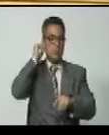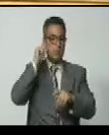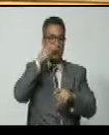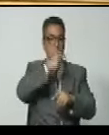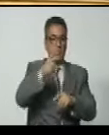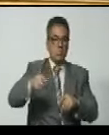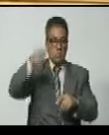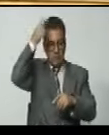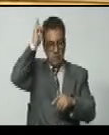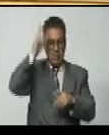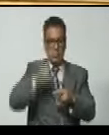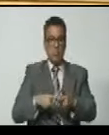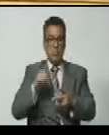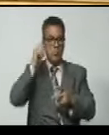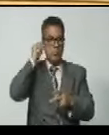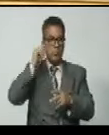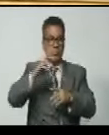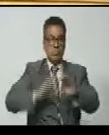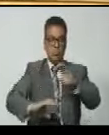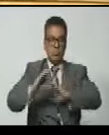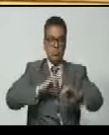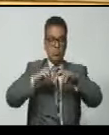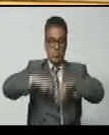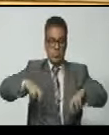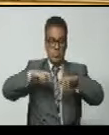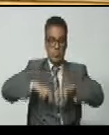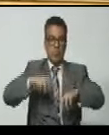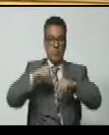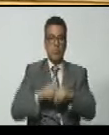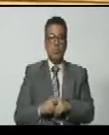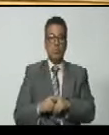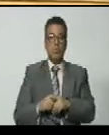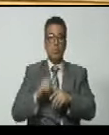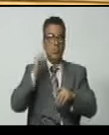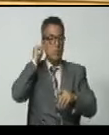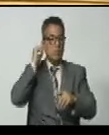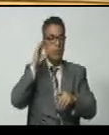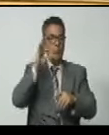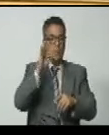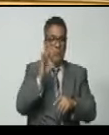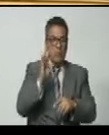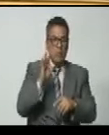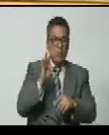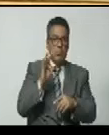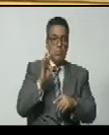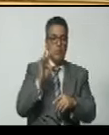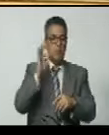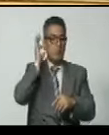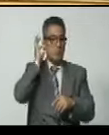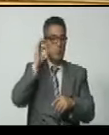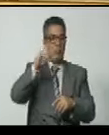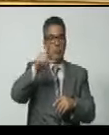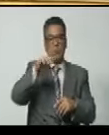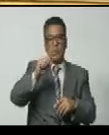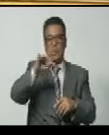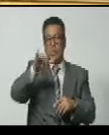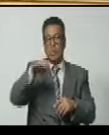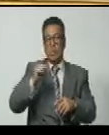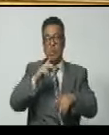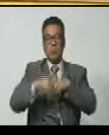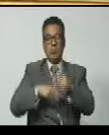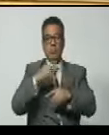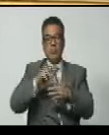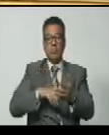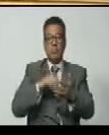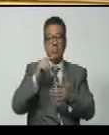Pueblos Indígenas, Mujeres Científicas e Investigadoras, Escuela Feminista del Sur, Argelia Laya, Mujeres